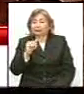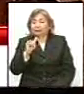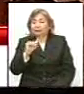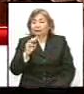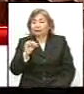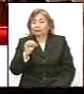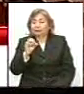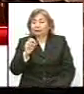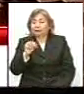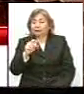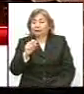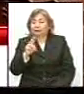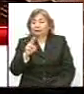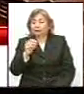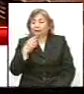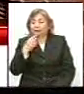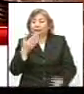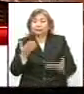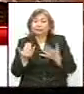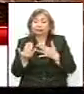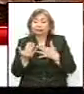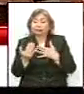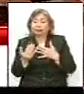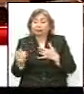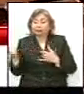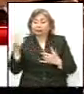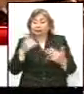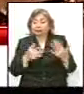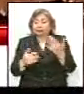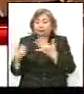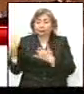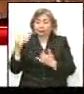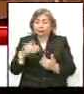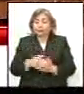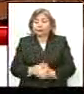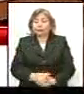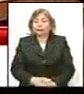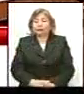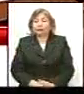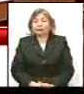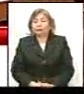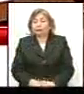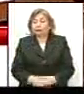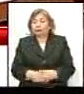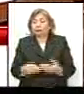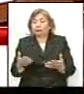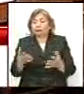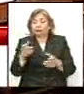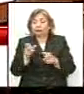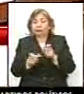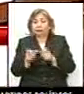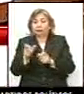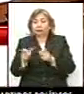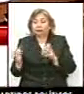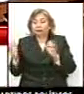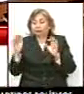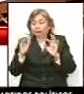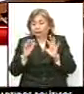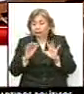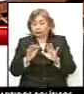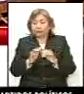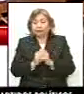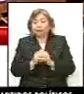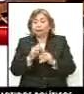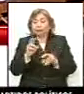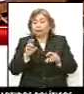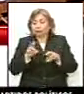Estamos a la espera entonces de que se reanude esta sesión. Hay integrantes, ya están los integrantes de la